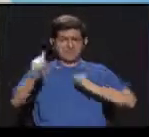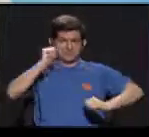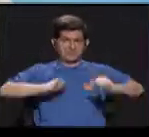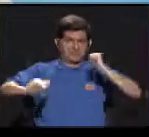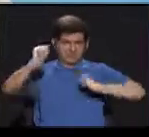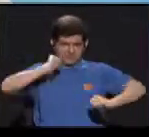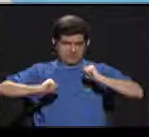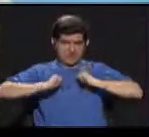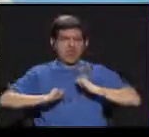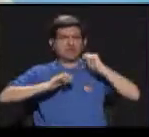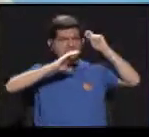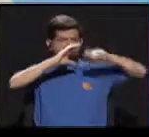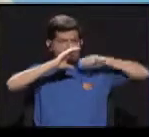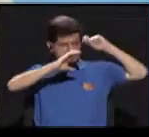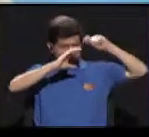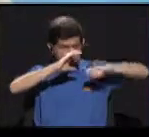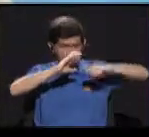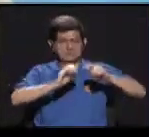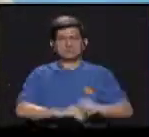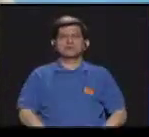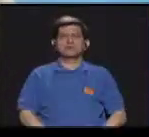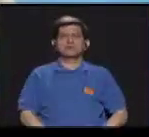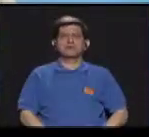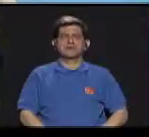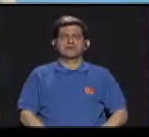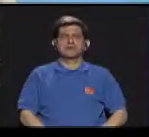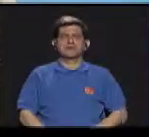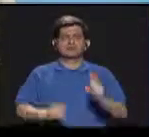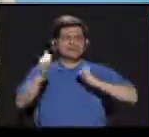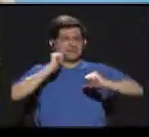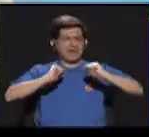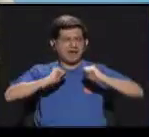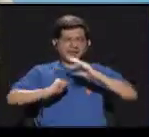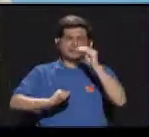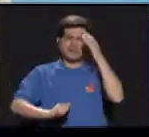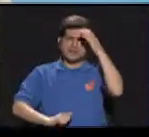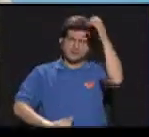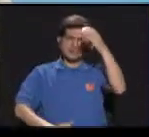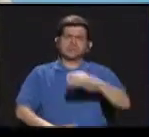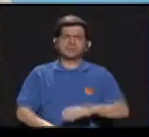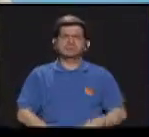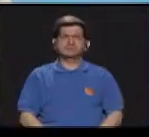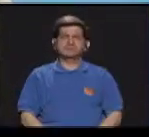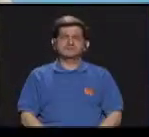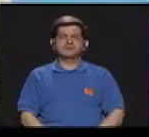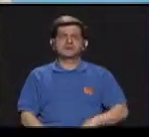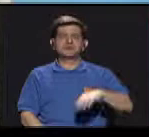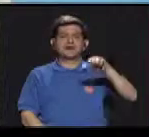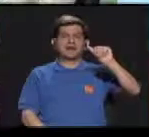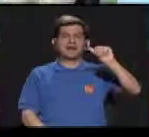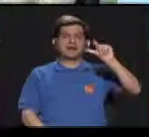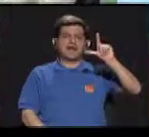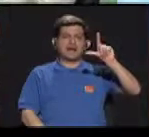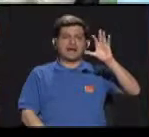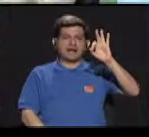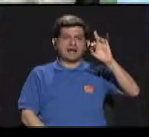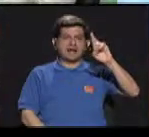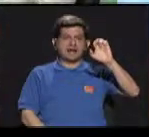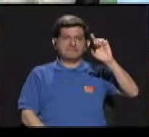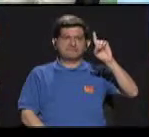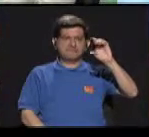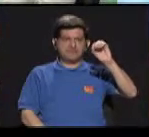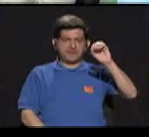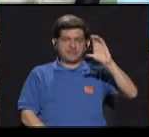del teatro, del cine, de las artes, de la cultura. Don Alfredo Cattaneo